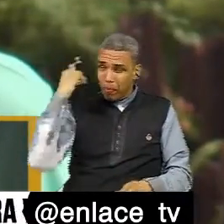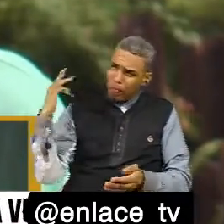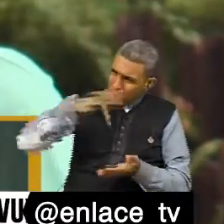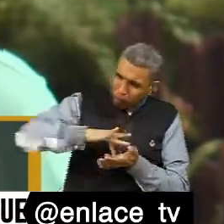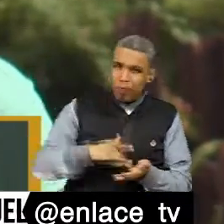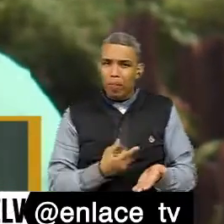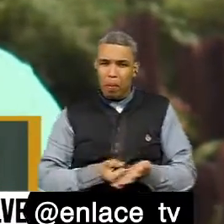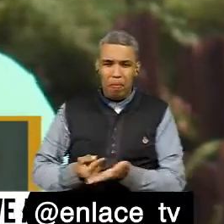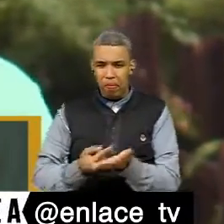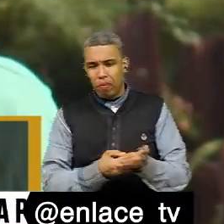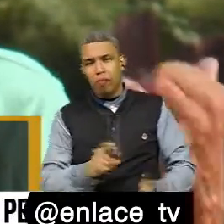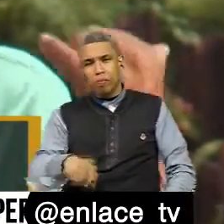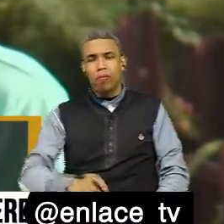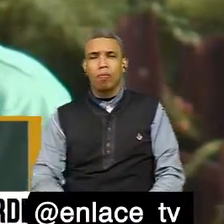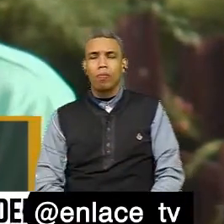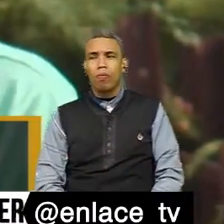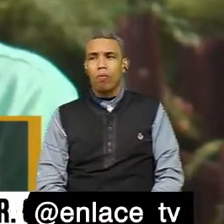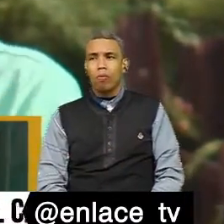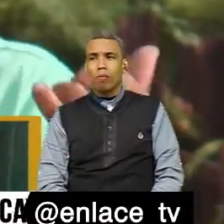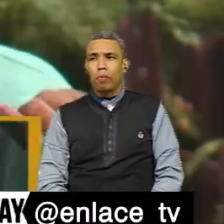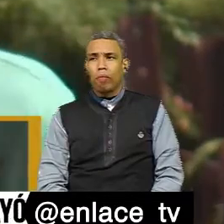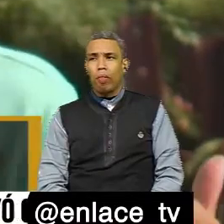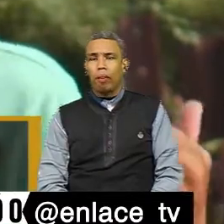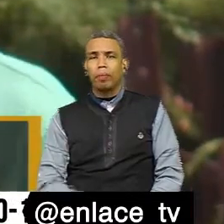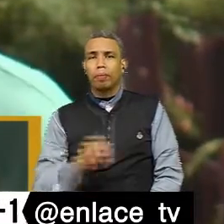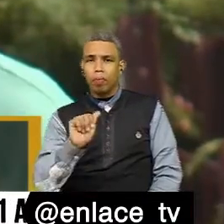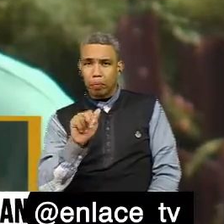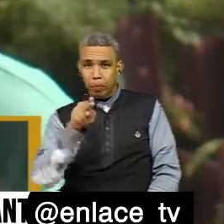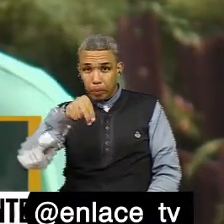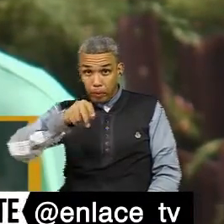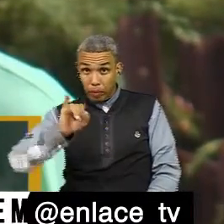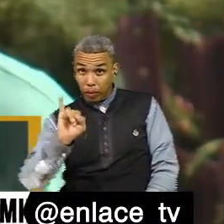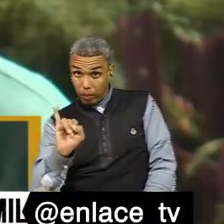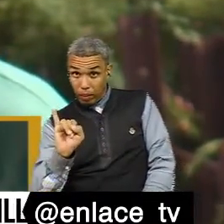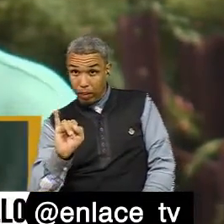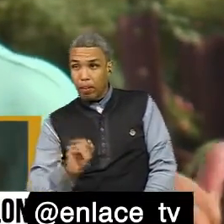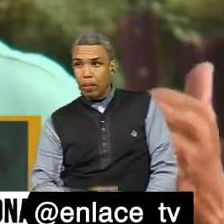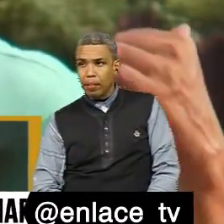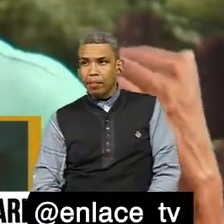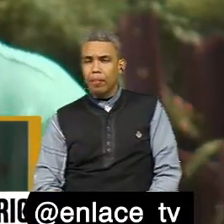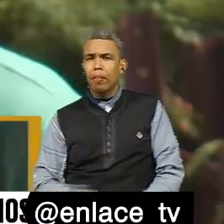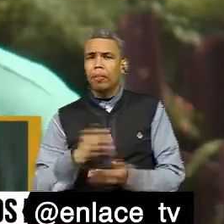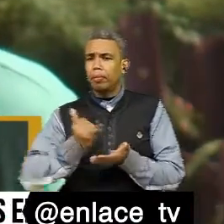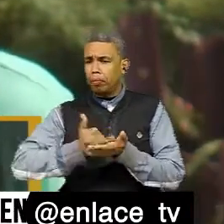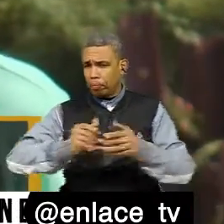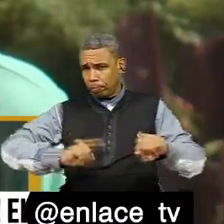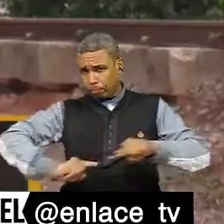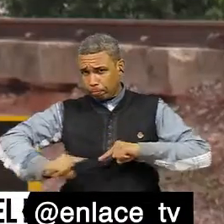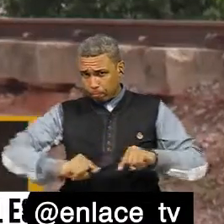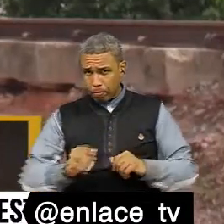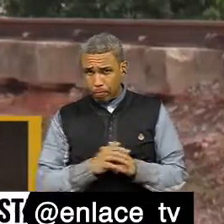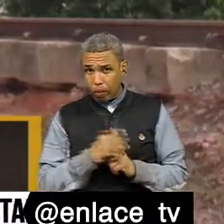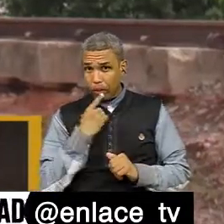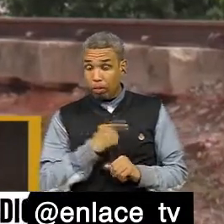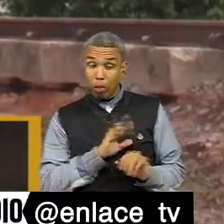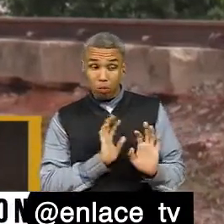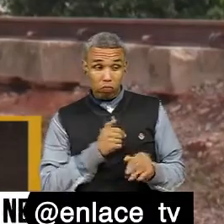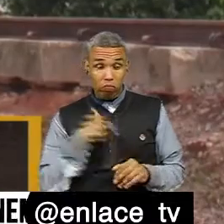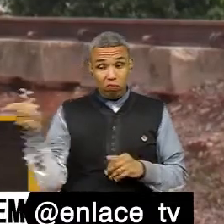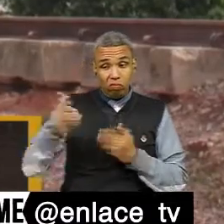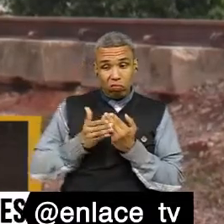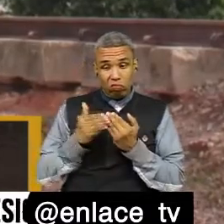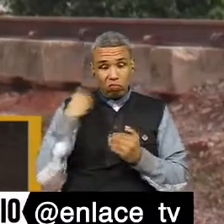ANI sugiere que sea el mismo municipio que pide el permiso ni es la comunidad, ni es la misma empresa contratista, y ellos ni siquiera están